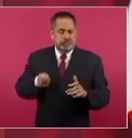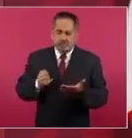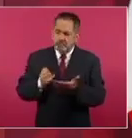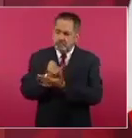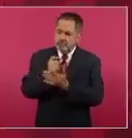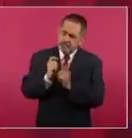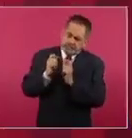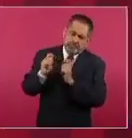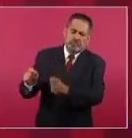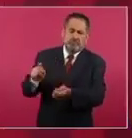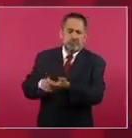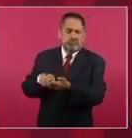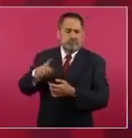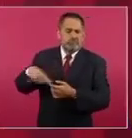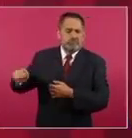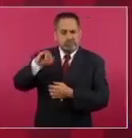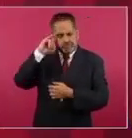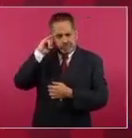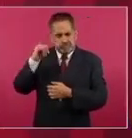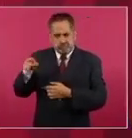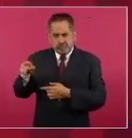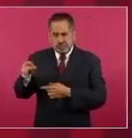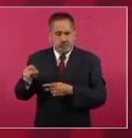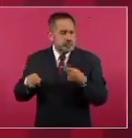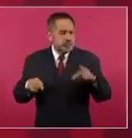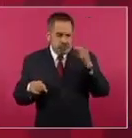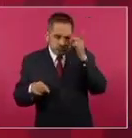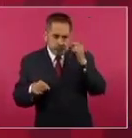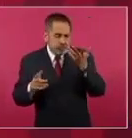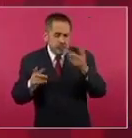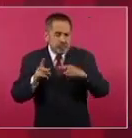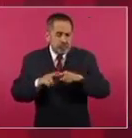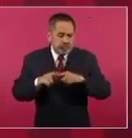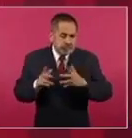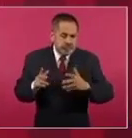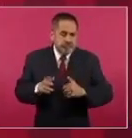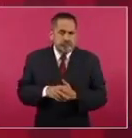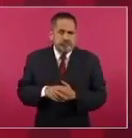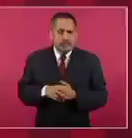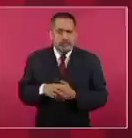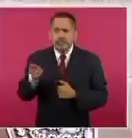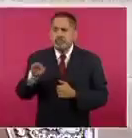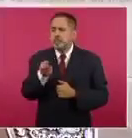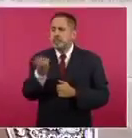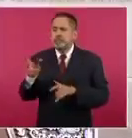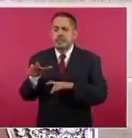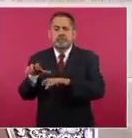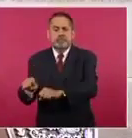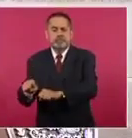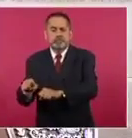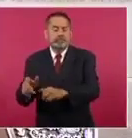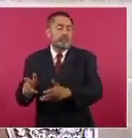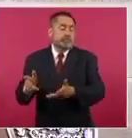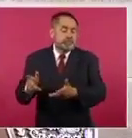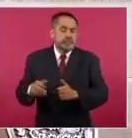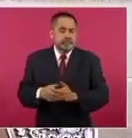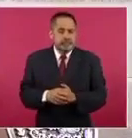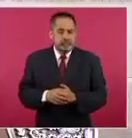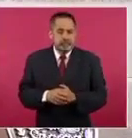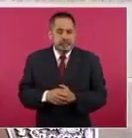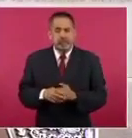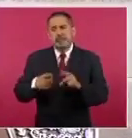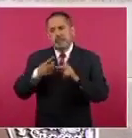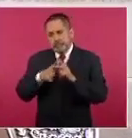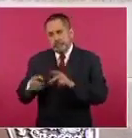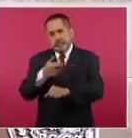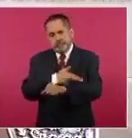resuelve a favor del propietario, pero hay una posesión y se inicia